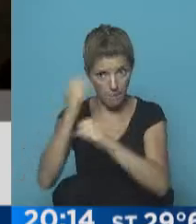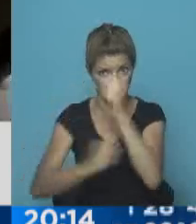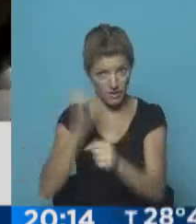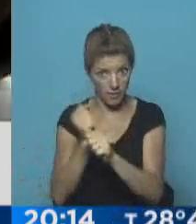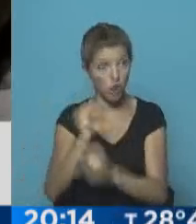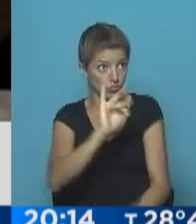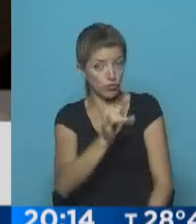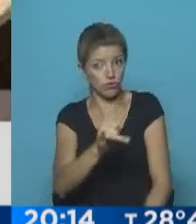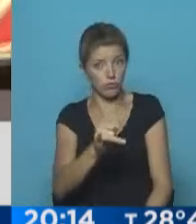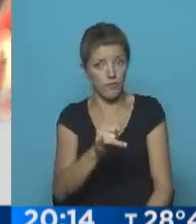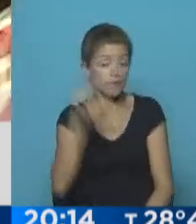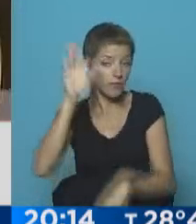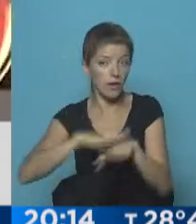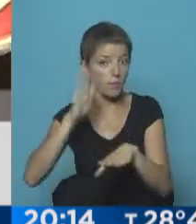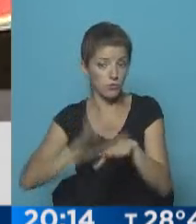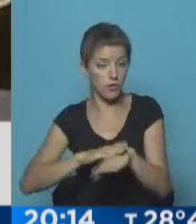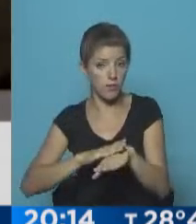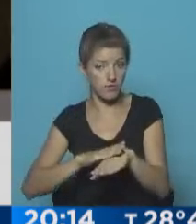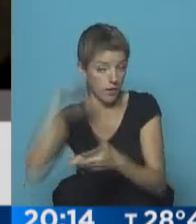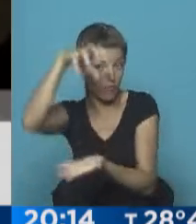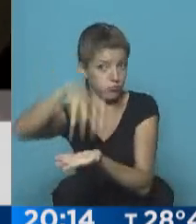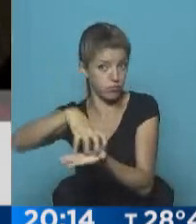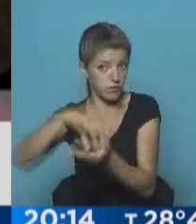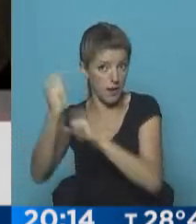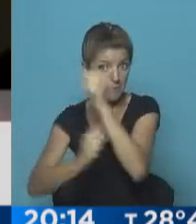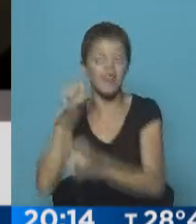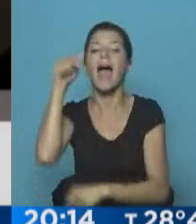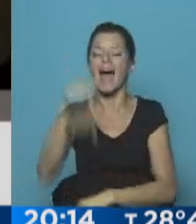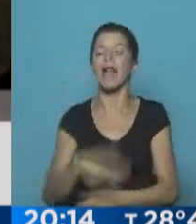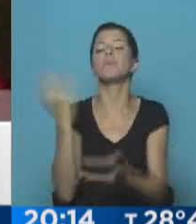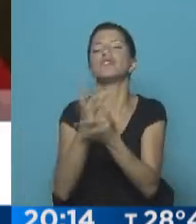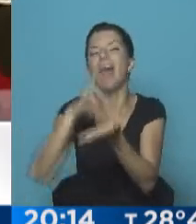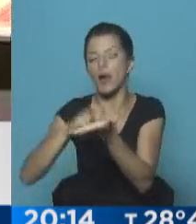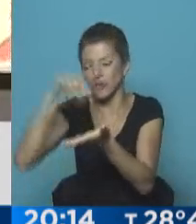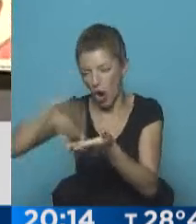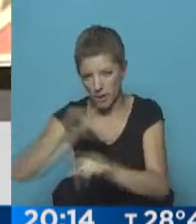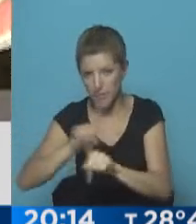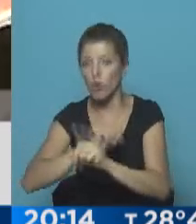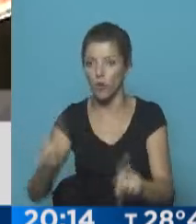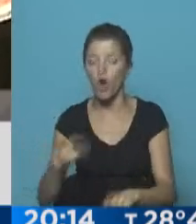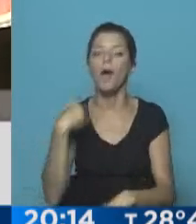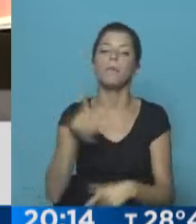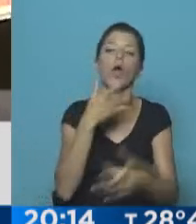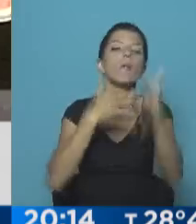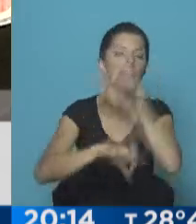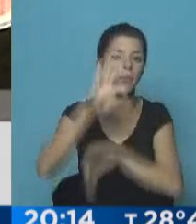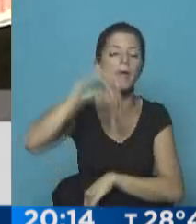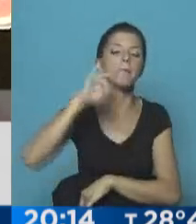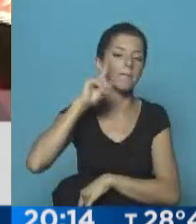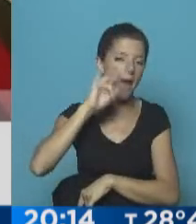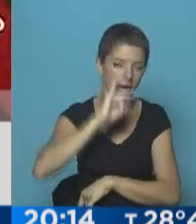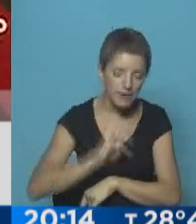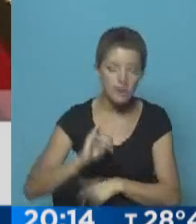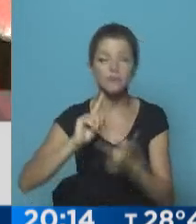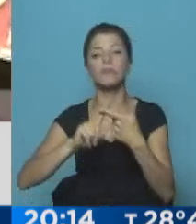hoy sí, porque él está encargado del establecimiento, no se está elaborando arroz, pero está a cargo de las ventas. Él vende maíz, vende